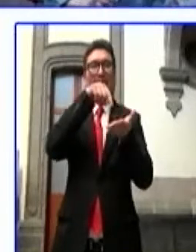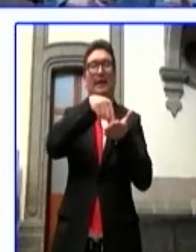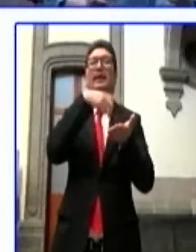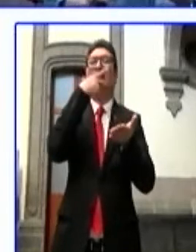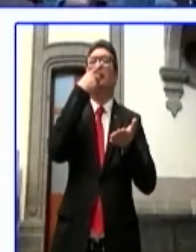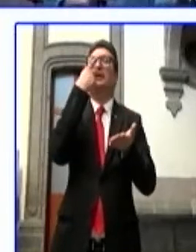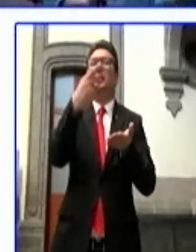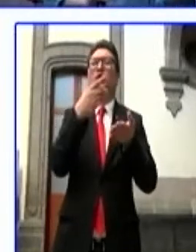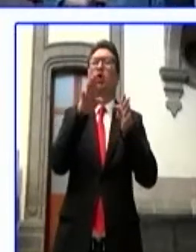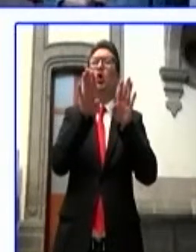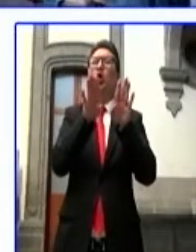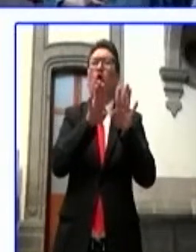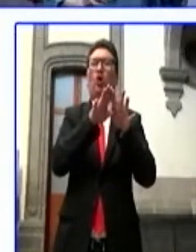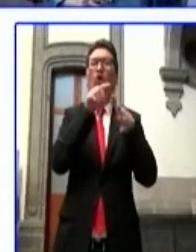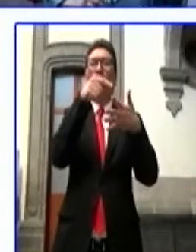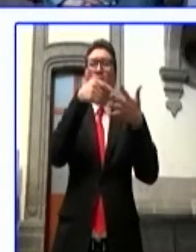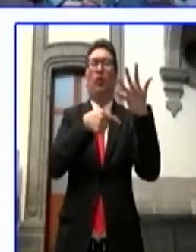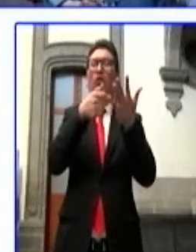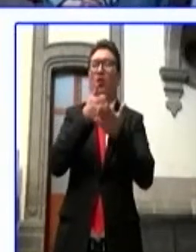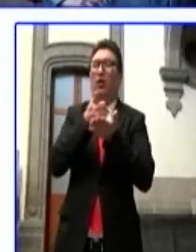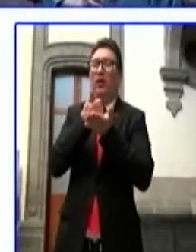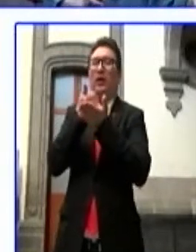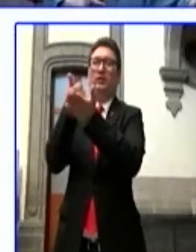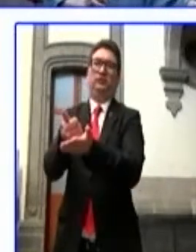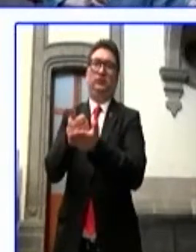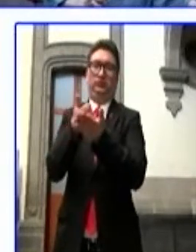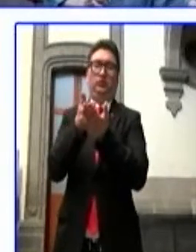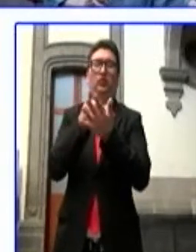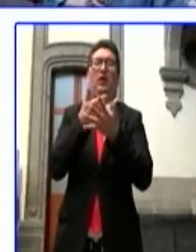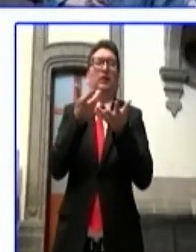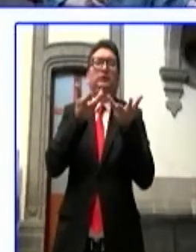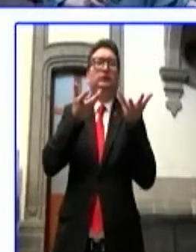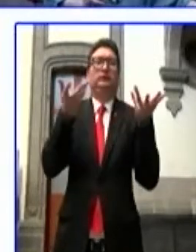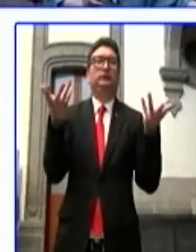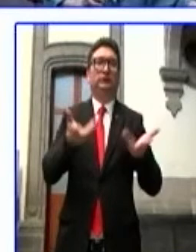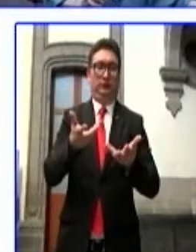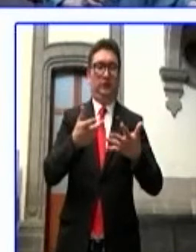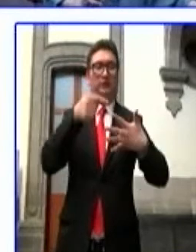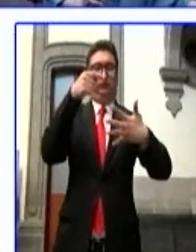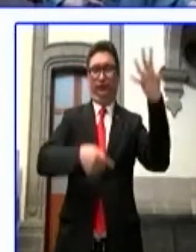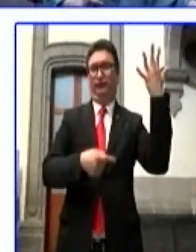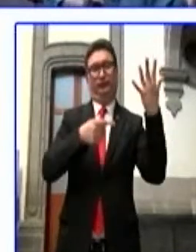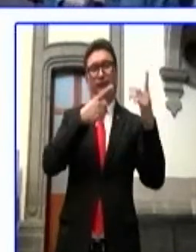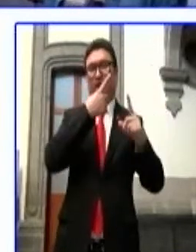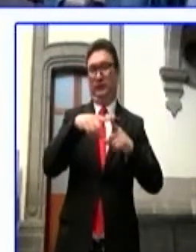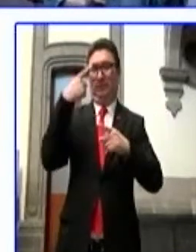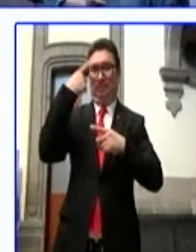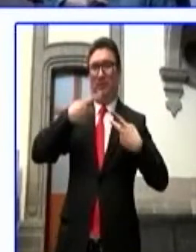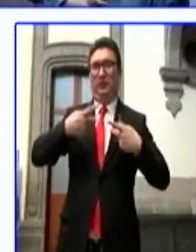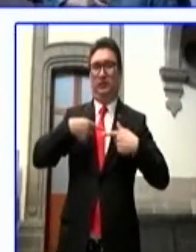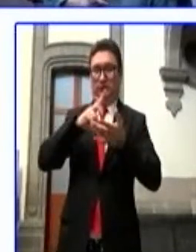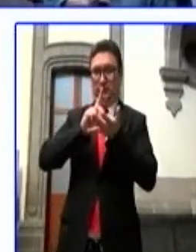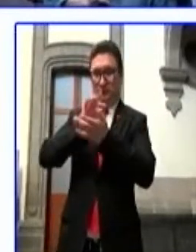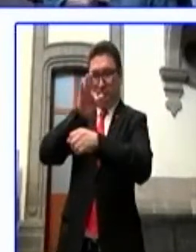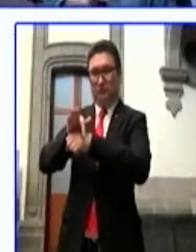cómo aplicar esas salvaguardas y todas esas ayudas que requieren las personas. Pero esas salvaguardas y esas